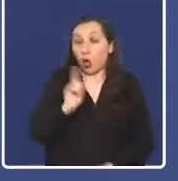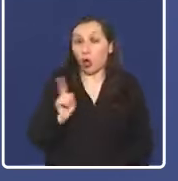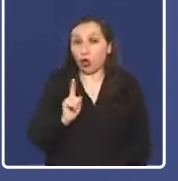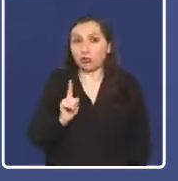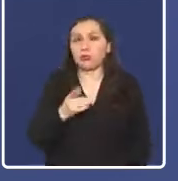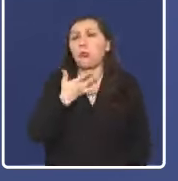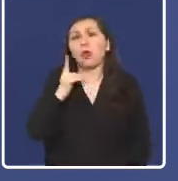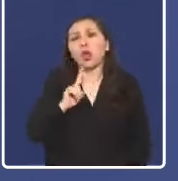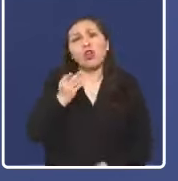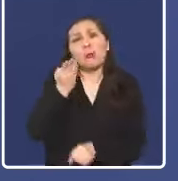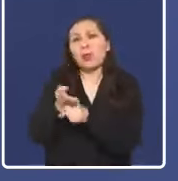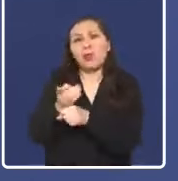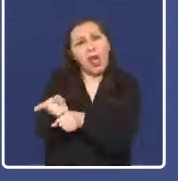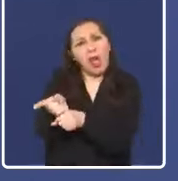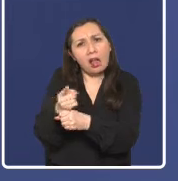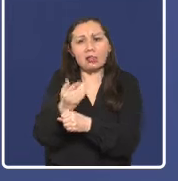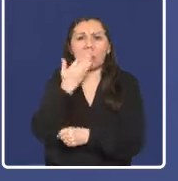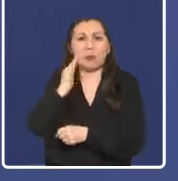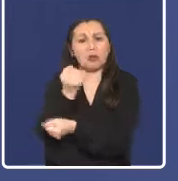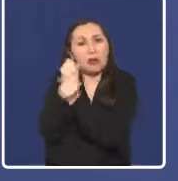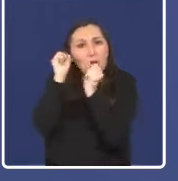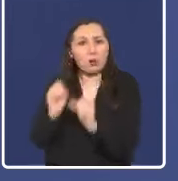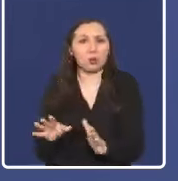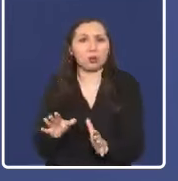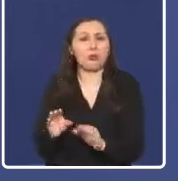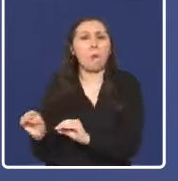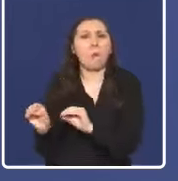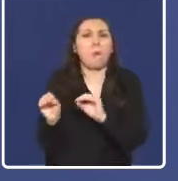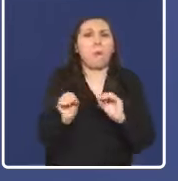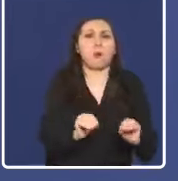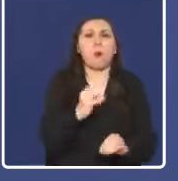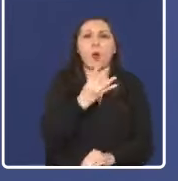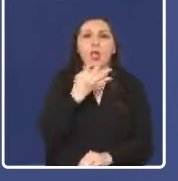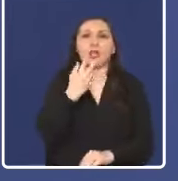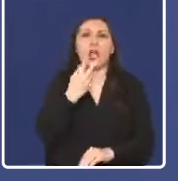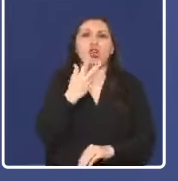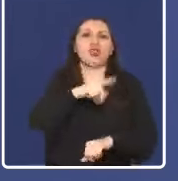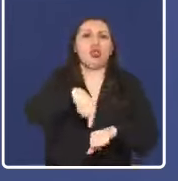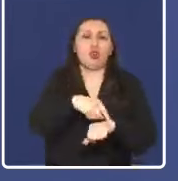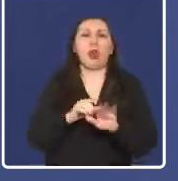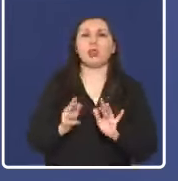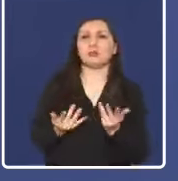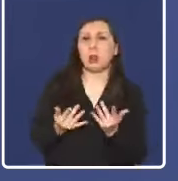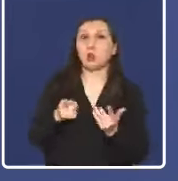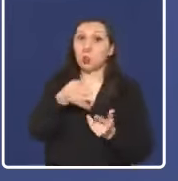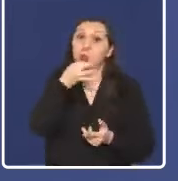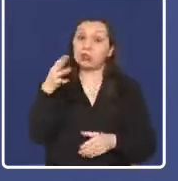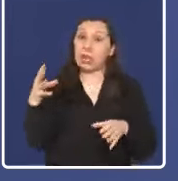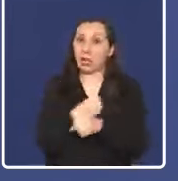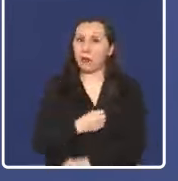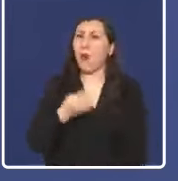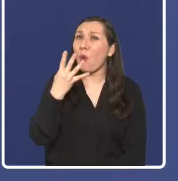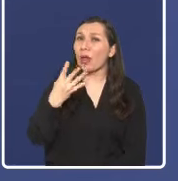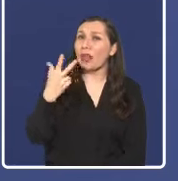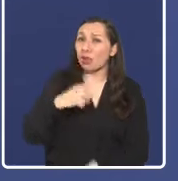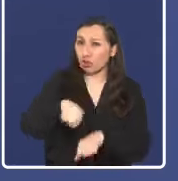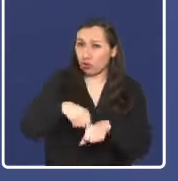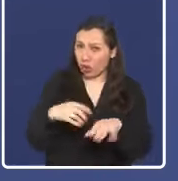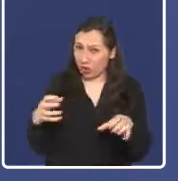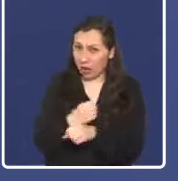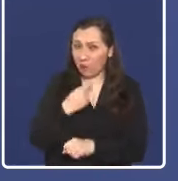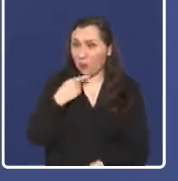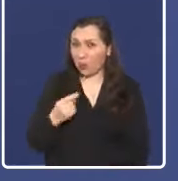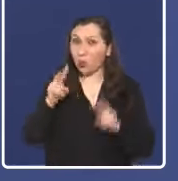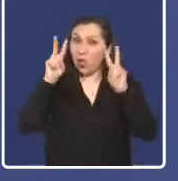dice, ¿por qué no le pidió de inmediato la renuncia y esperó 48 horas? Usted dice que también es rápido. ¿Es 48 horas rápido